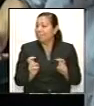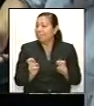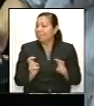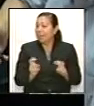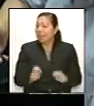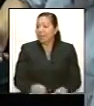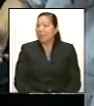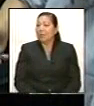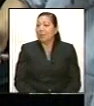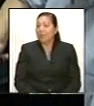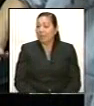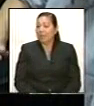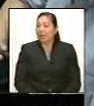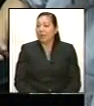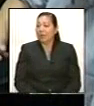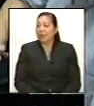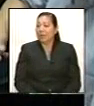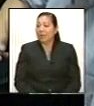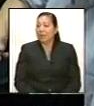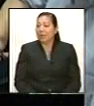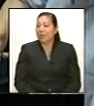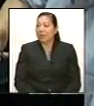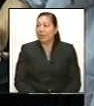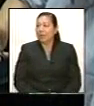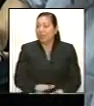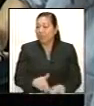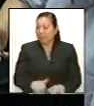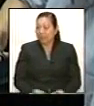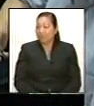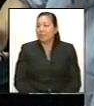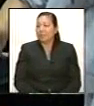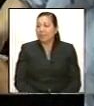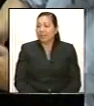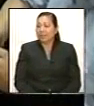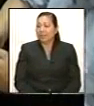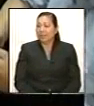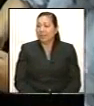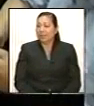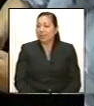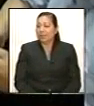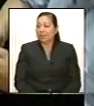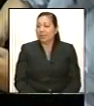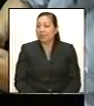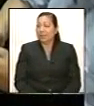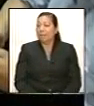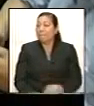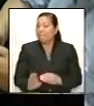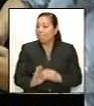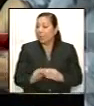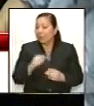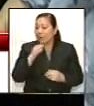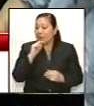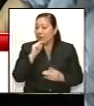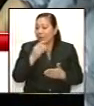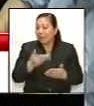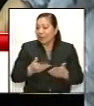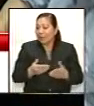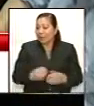sumo interés. Felicitar a Hiperderecho por la investigación. Nosotros en la Dirección de Protección de Datos